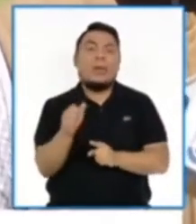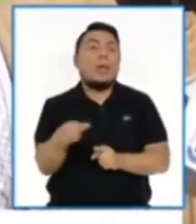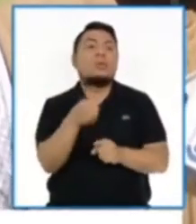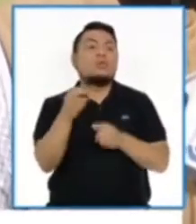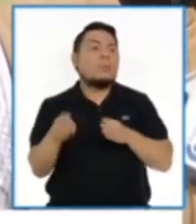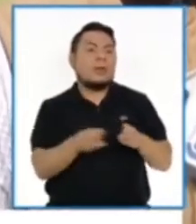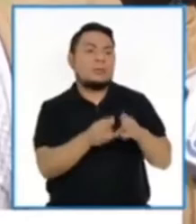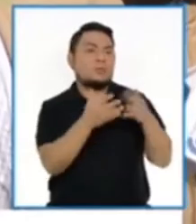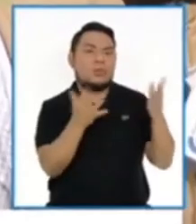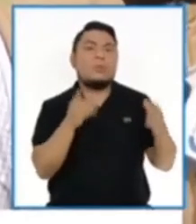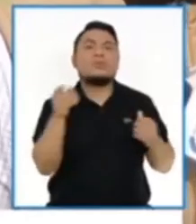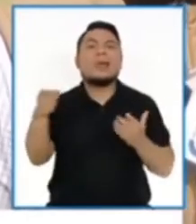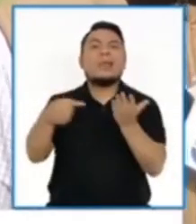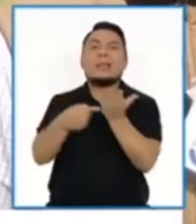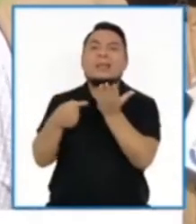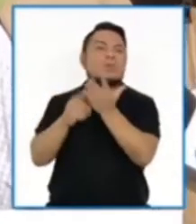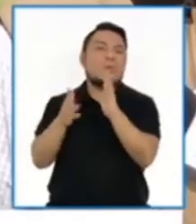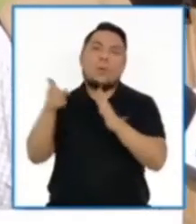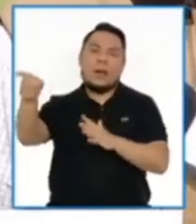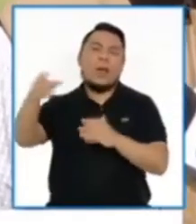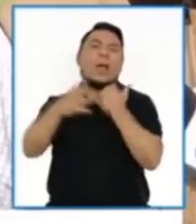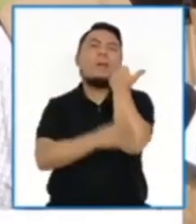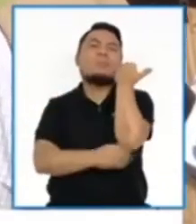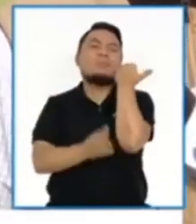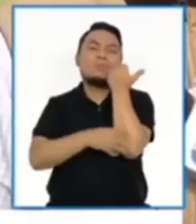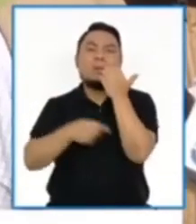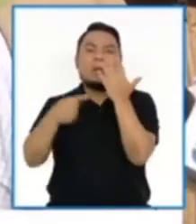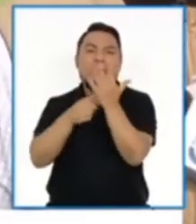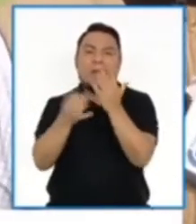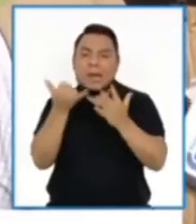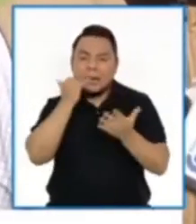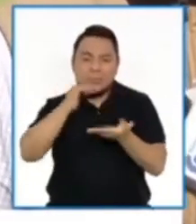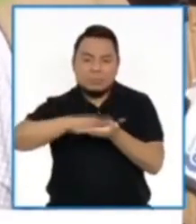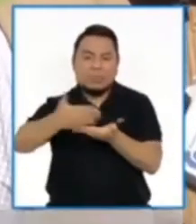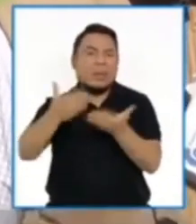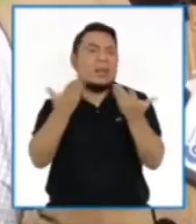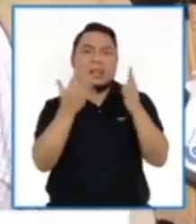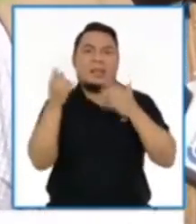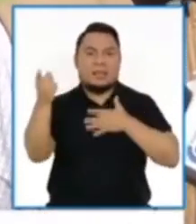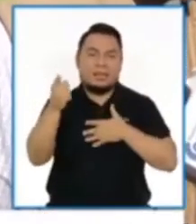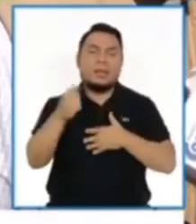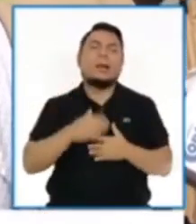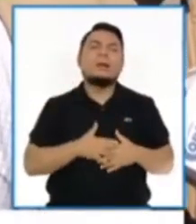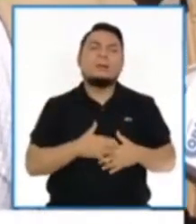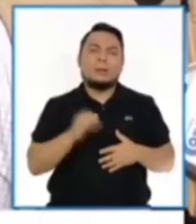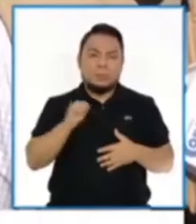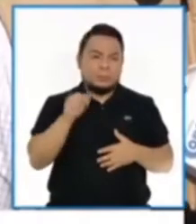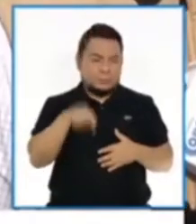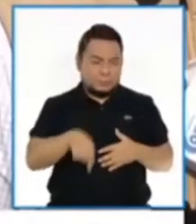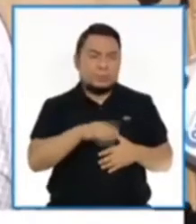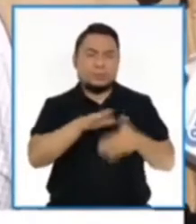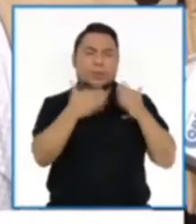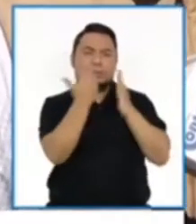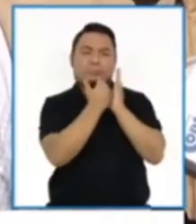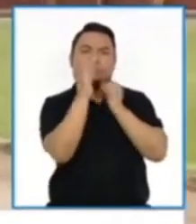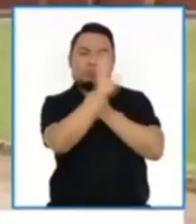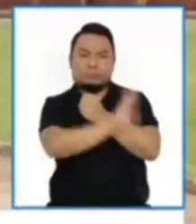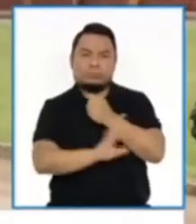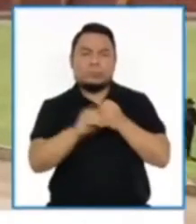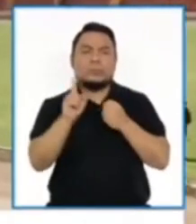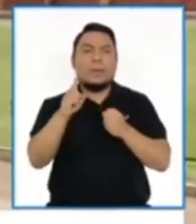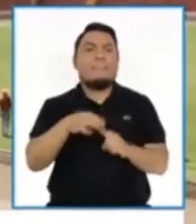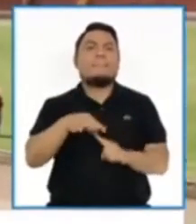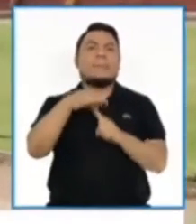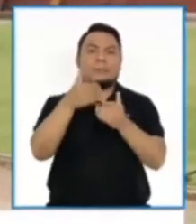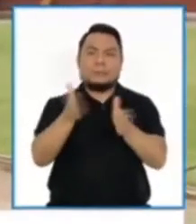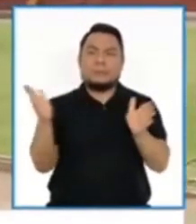forma, porque ellos no tienen las tecnologías, no tienen los equipos, y es por eso que nosotros estamos haciendo esta cobertura.